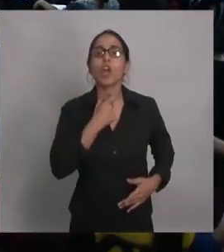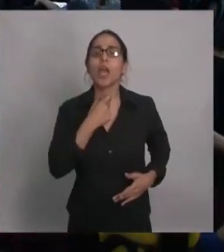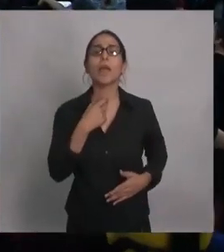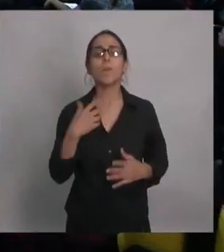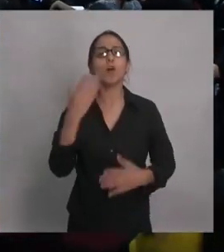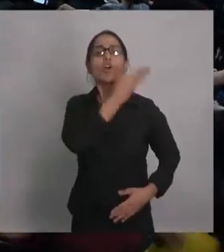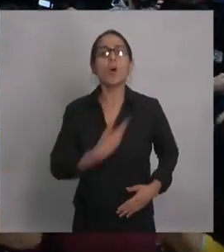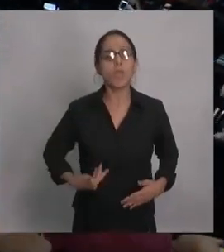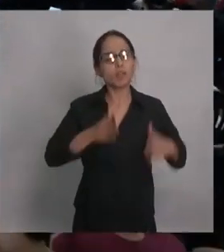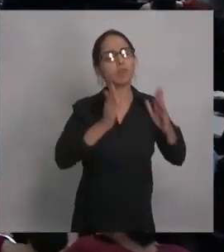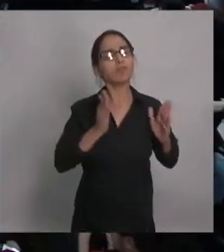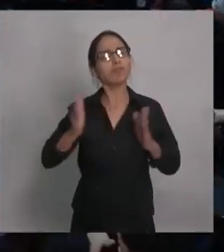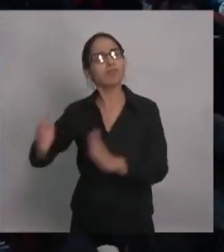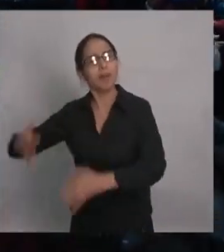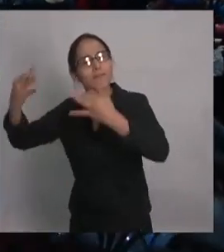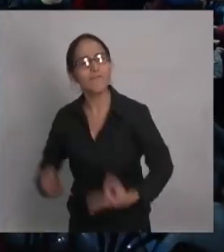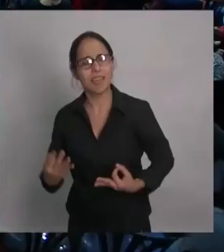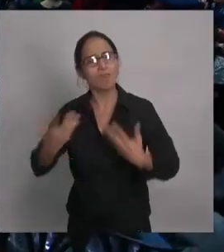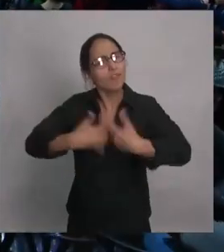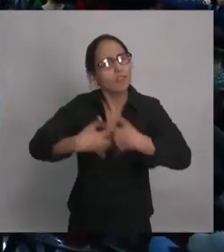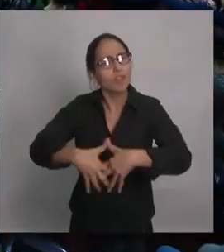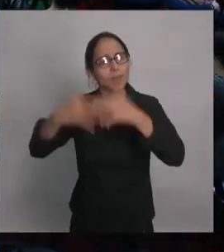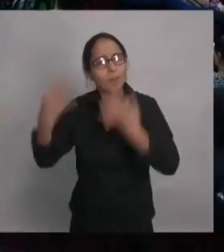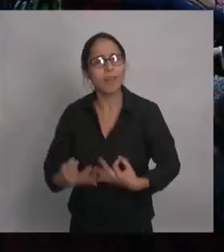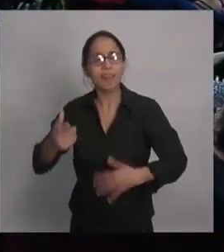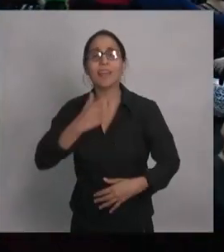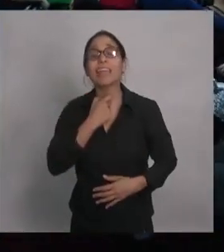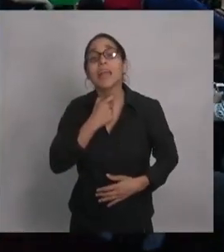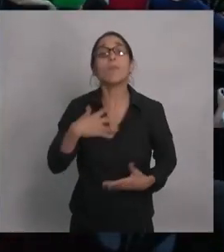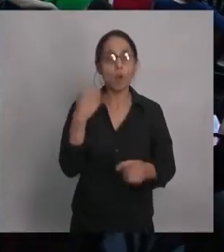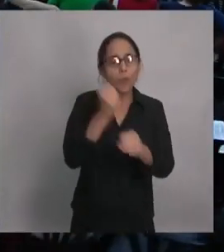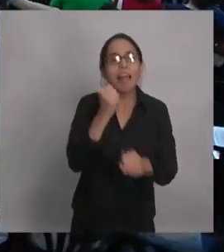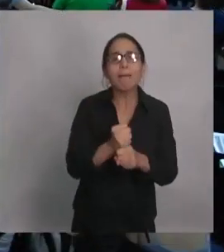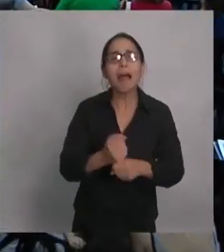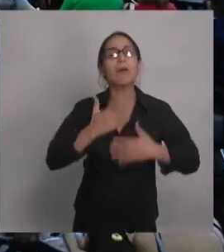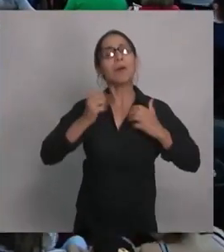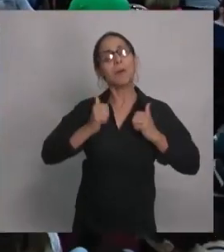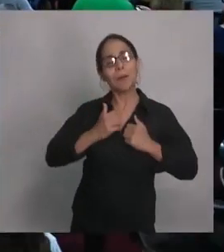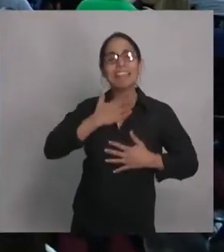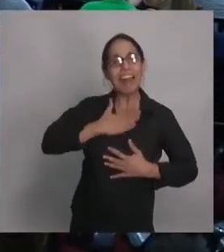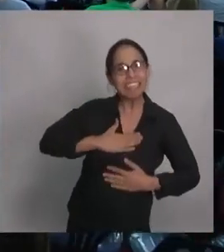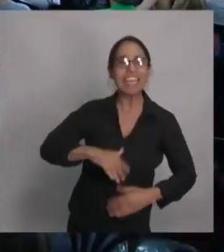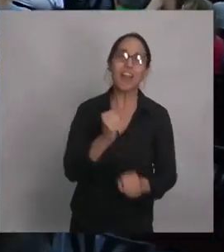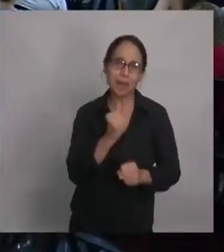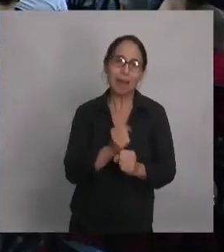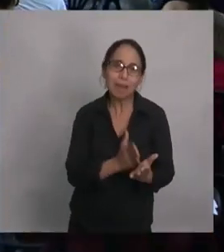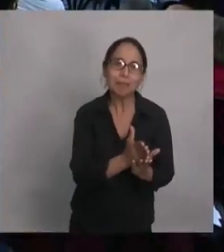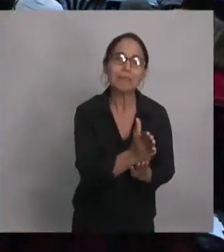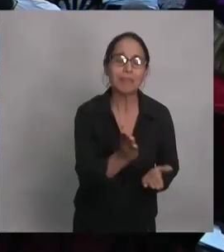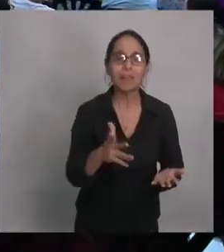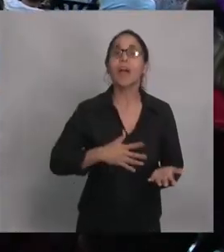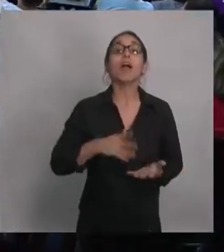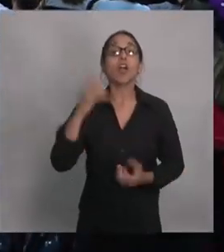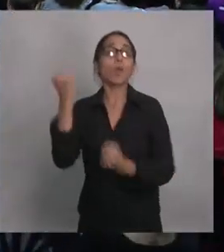funcione. Queremos que exista seguridad en los trabajos. Tenemos que hablar de la economía, pero no de la cifra grande,